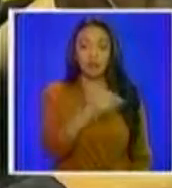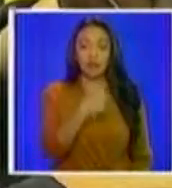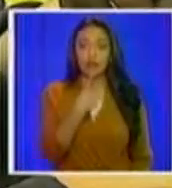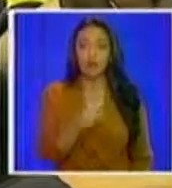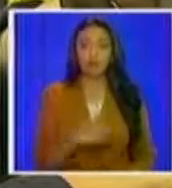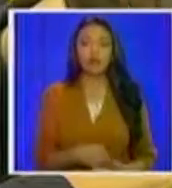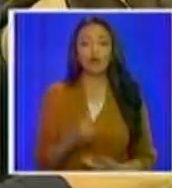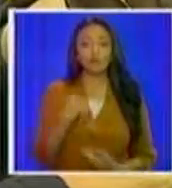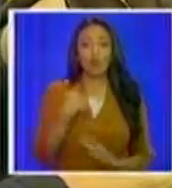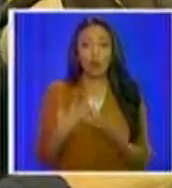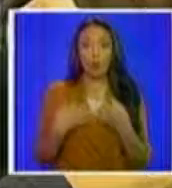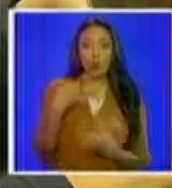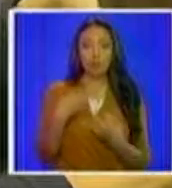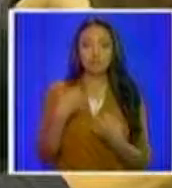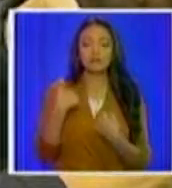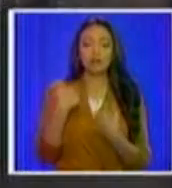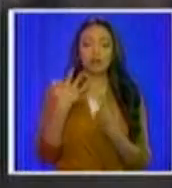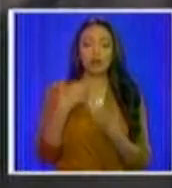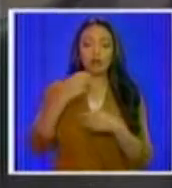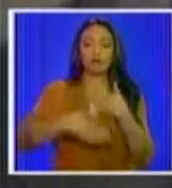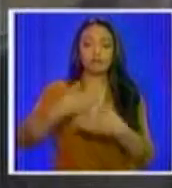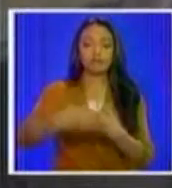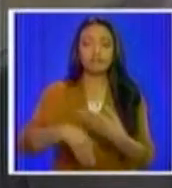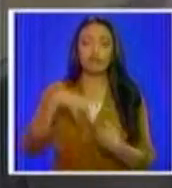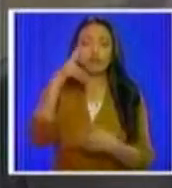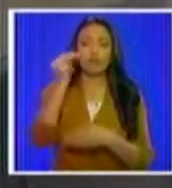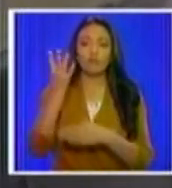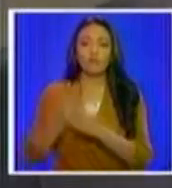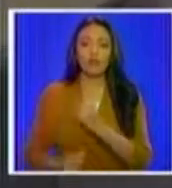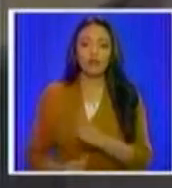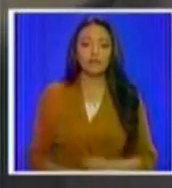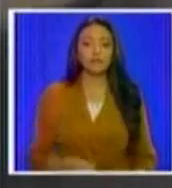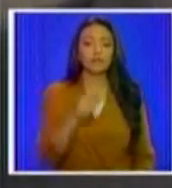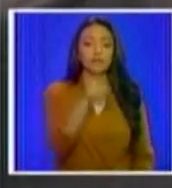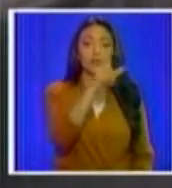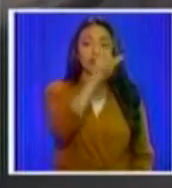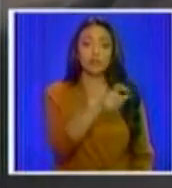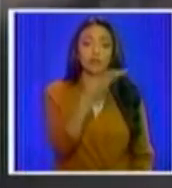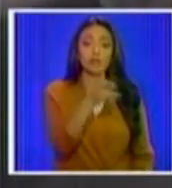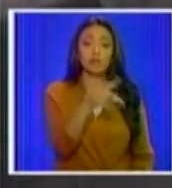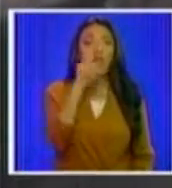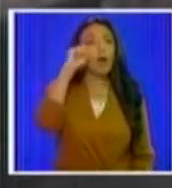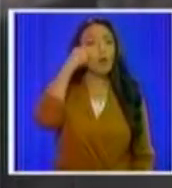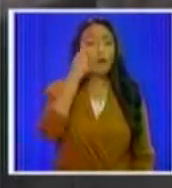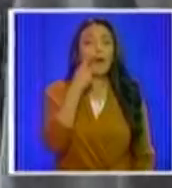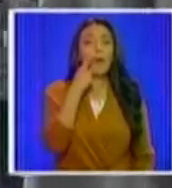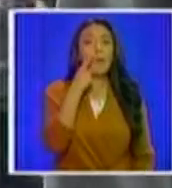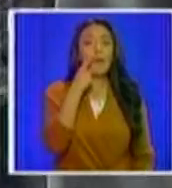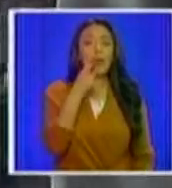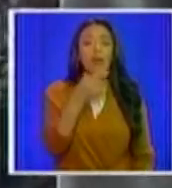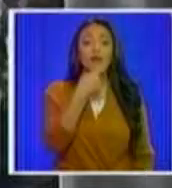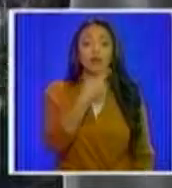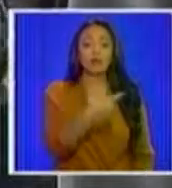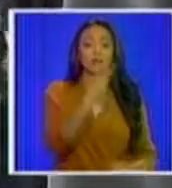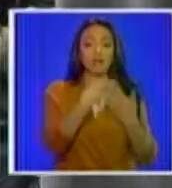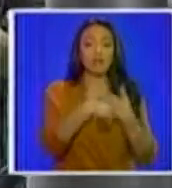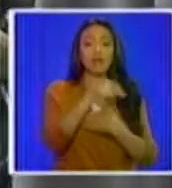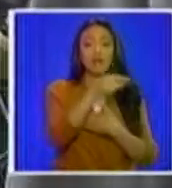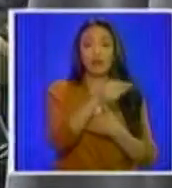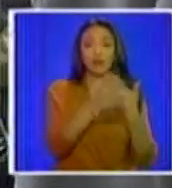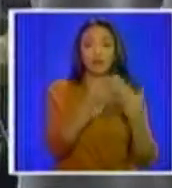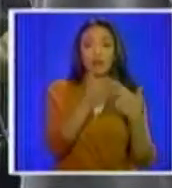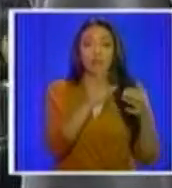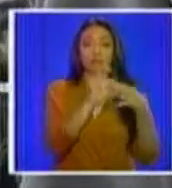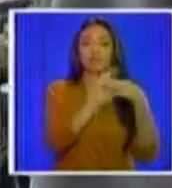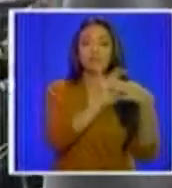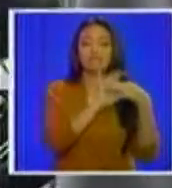como juez, no le voy a fallar. Julio Michelena le recuerda como un padre y él, a su vez, asegura que le trató como un hijo, que